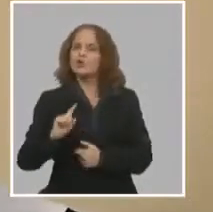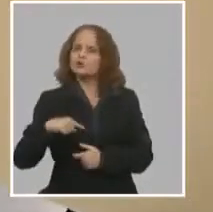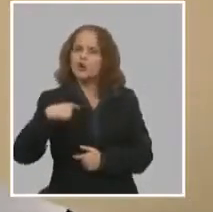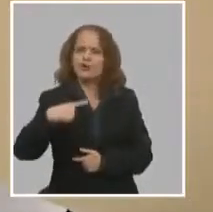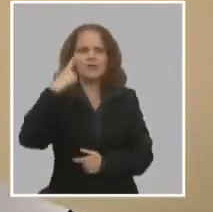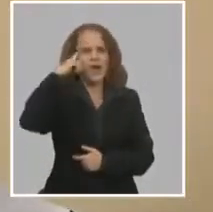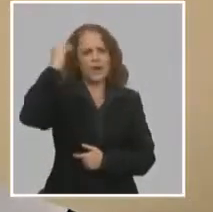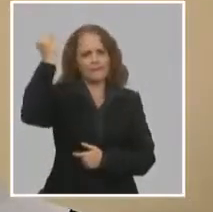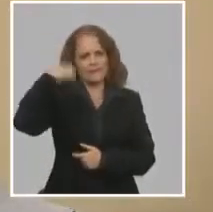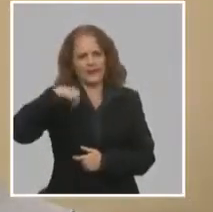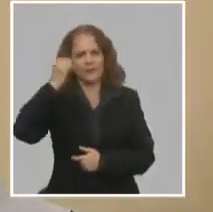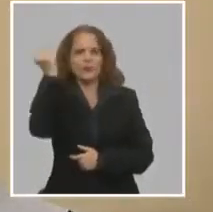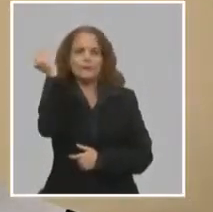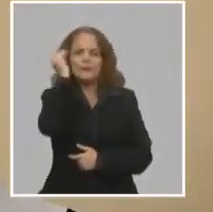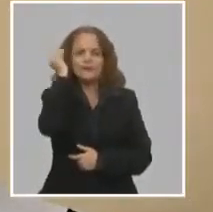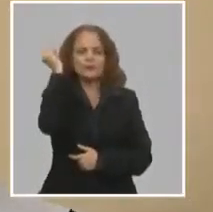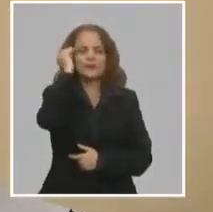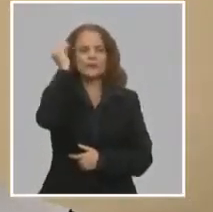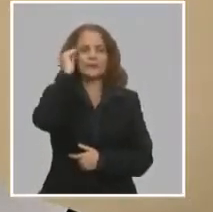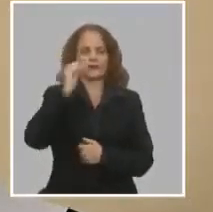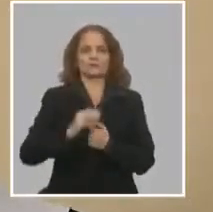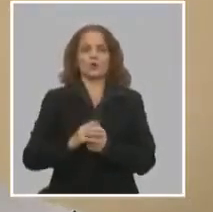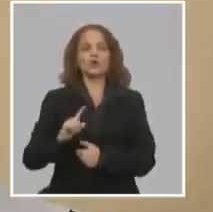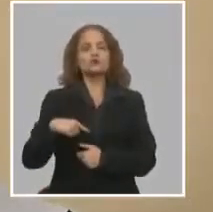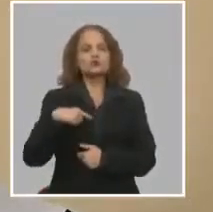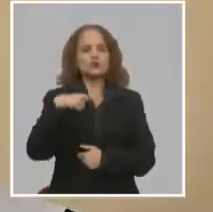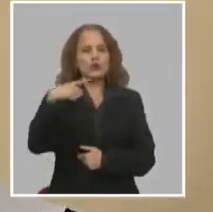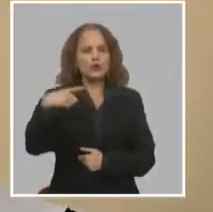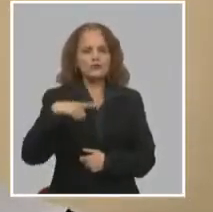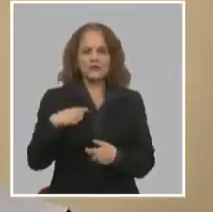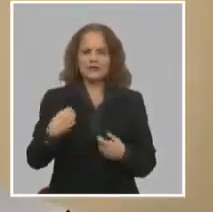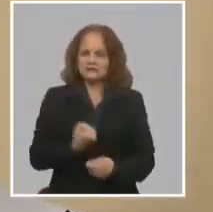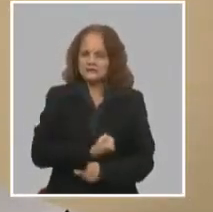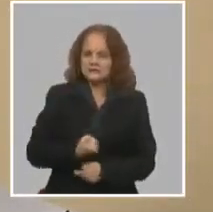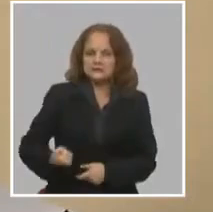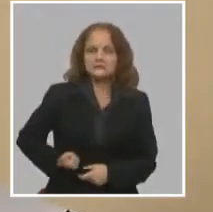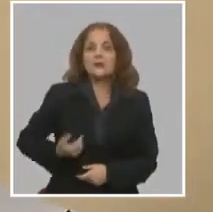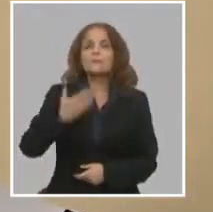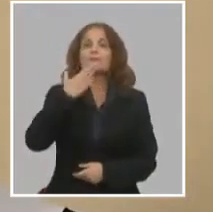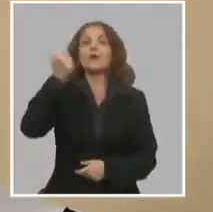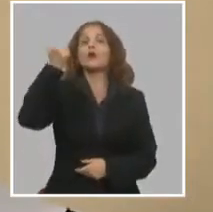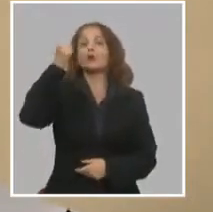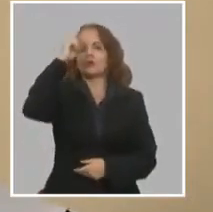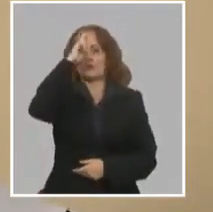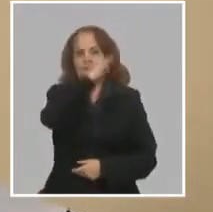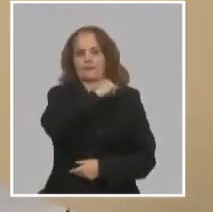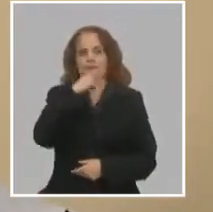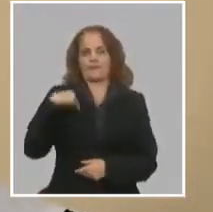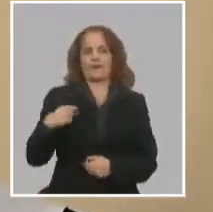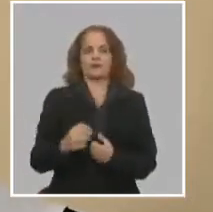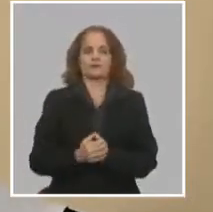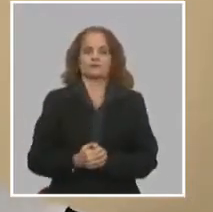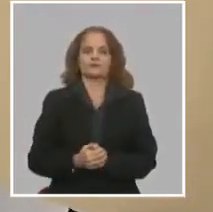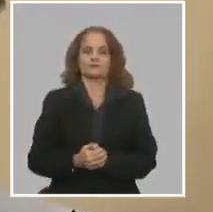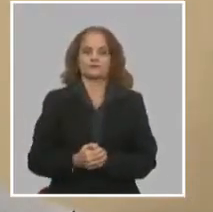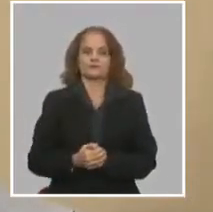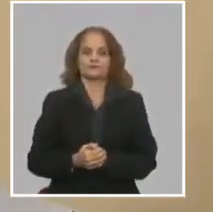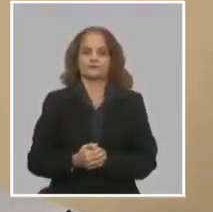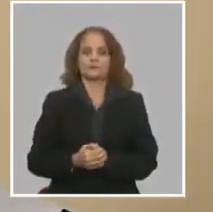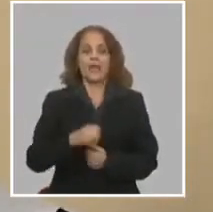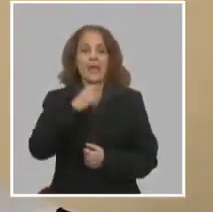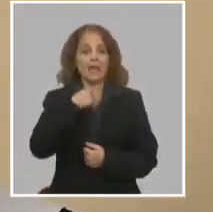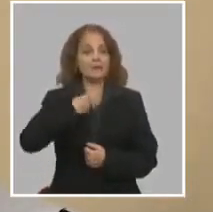cada día trato de ser mejor profesional con todo lo que me nutro, y cada vez que salgo y veo